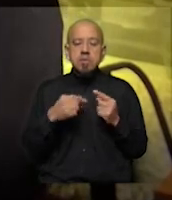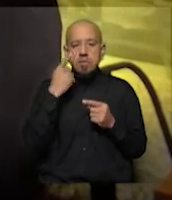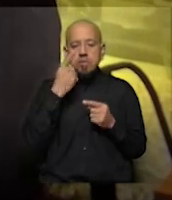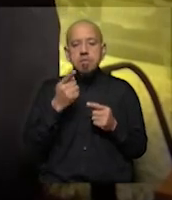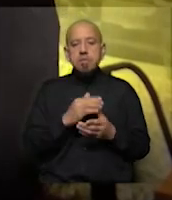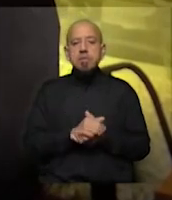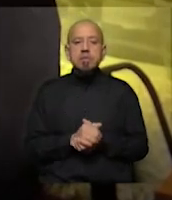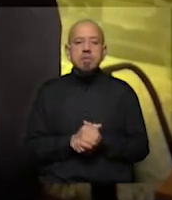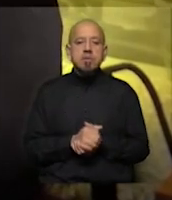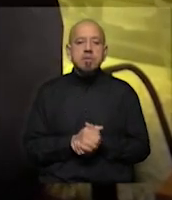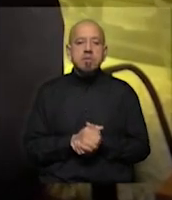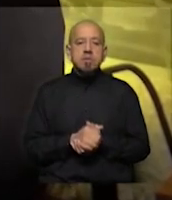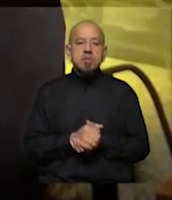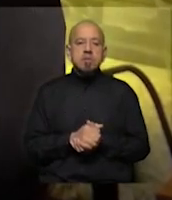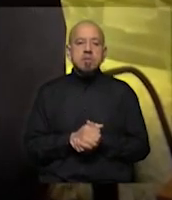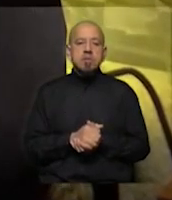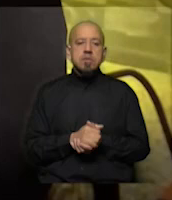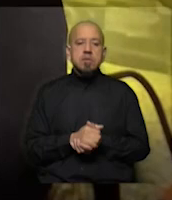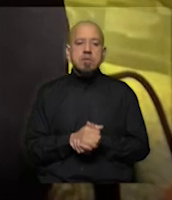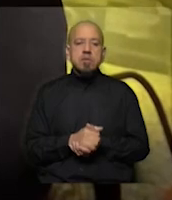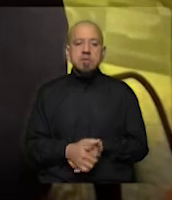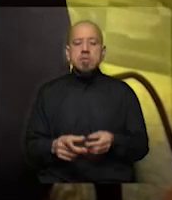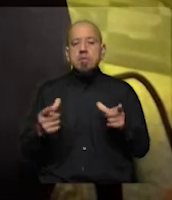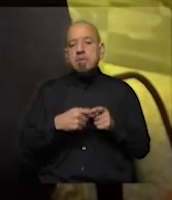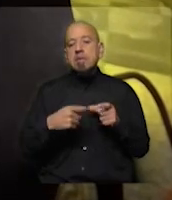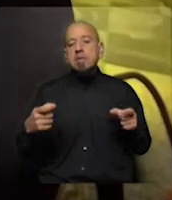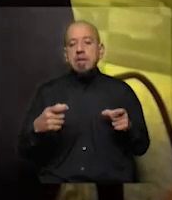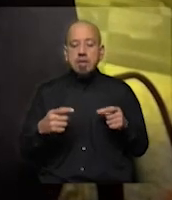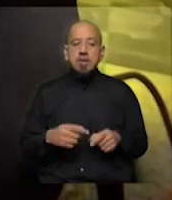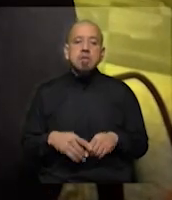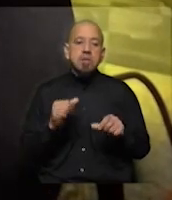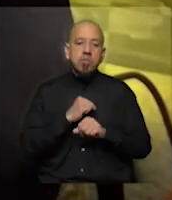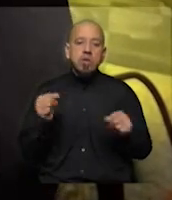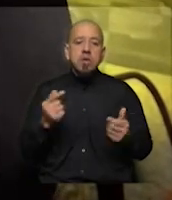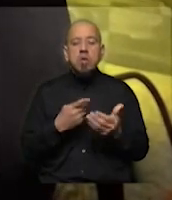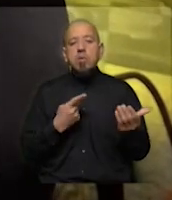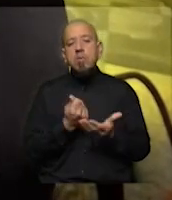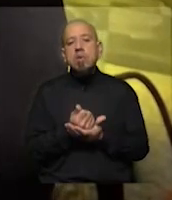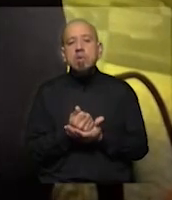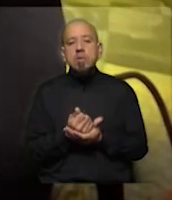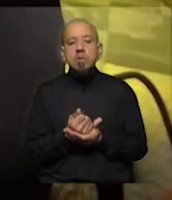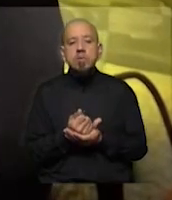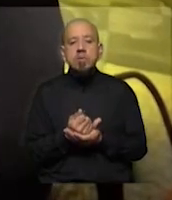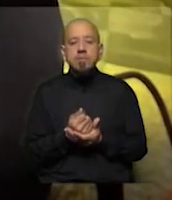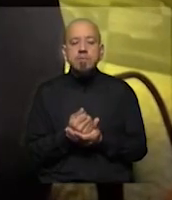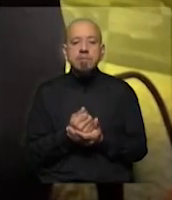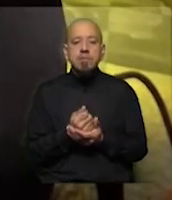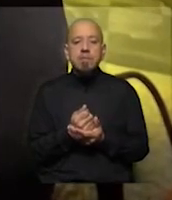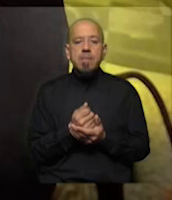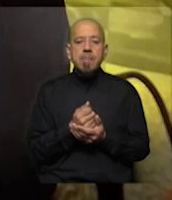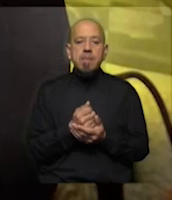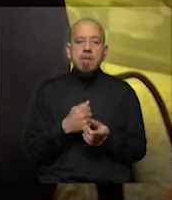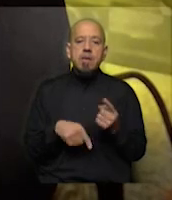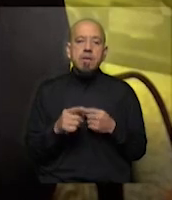Marica. Buenísimo. Las entradas ya están a la venta, ya se pueden adquirir. Sí. Estamos dando la información seguramente en